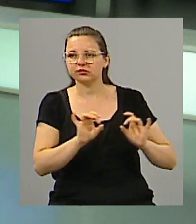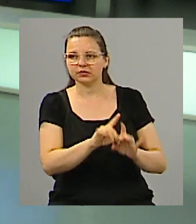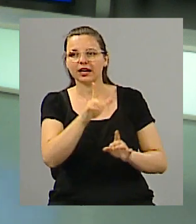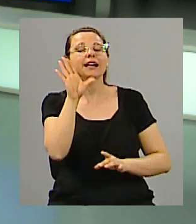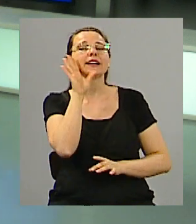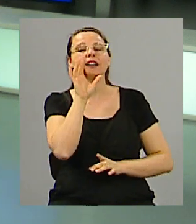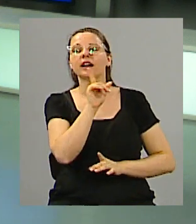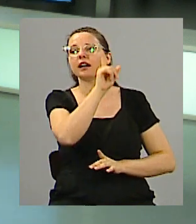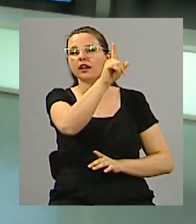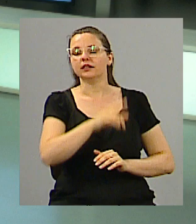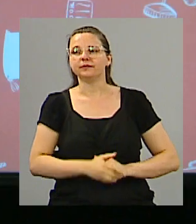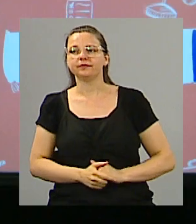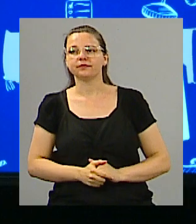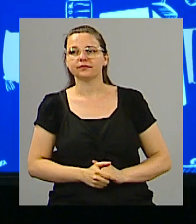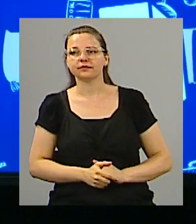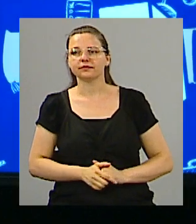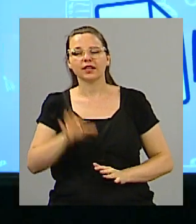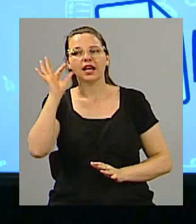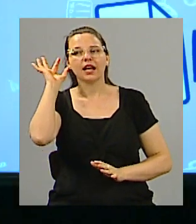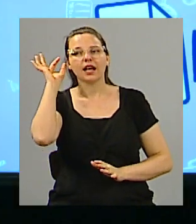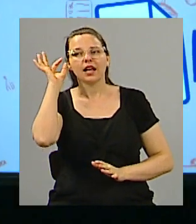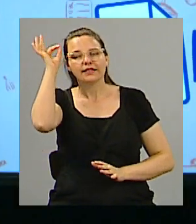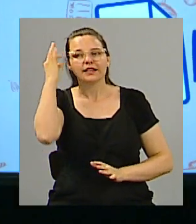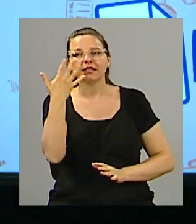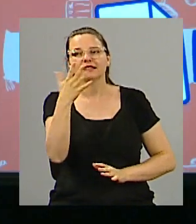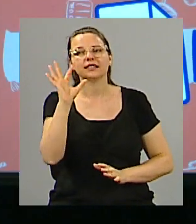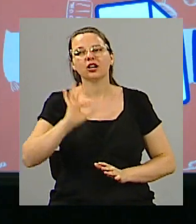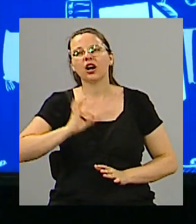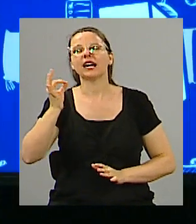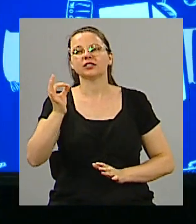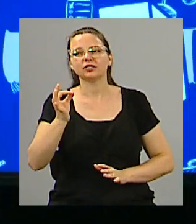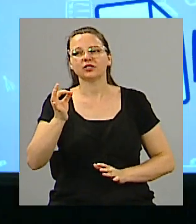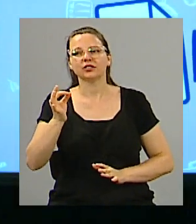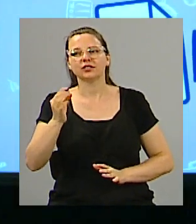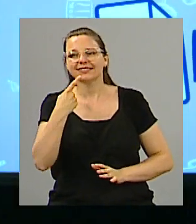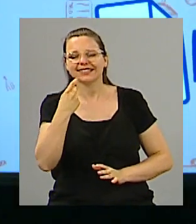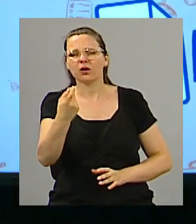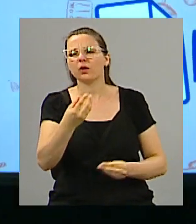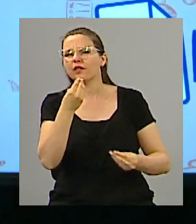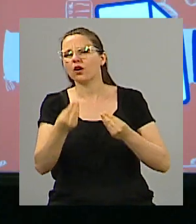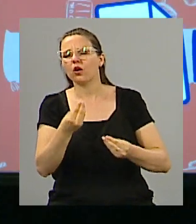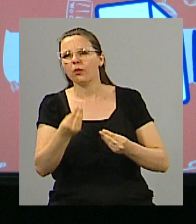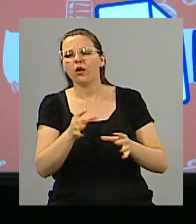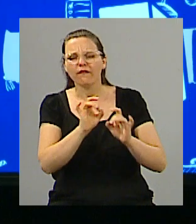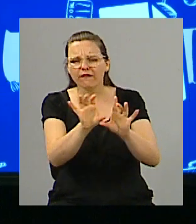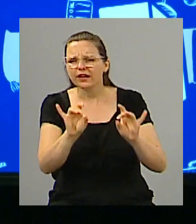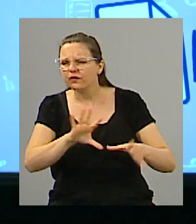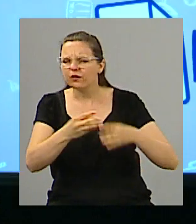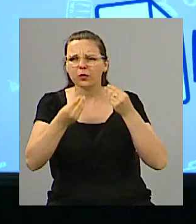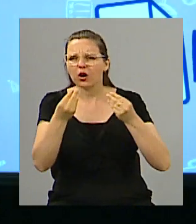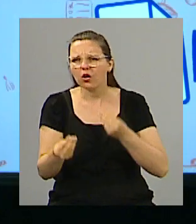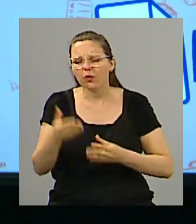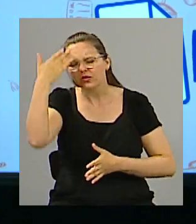casos empezaron un poco antes, pero hace 35 años empiezan a poder descifrar cuál es el virus, de qué se trata, cómo son los